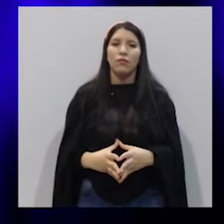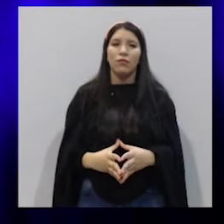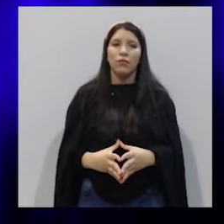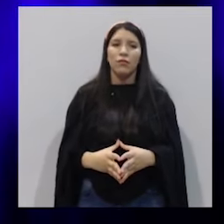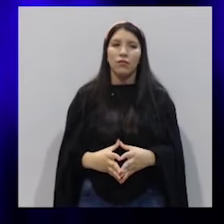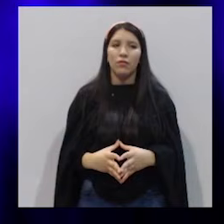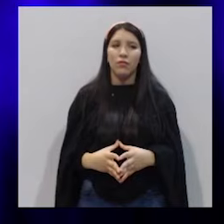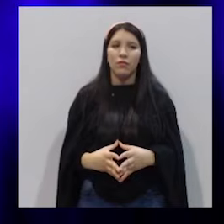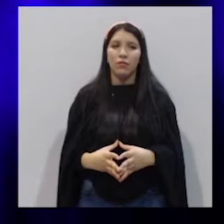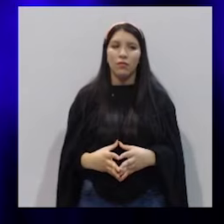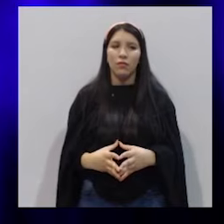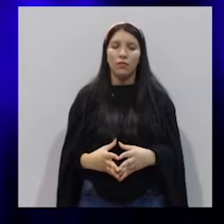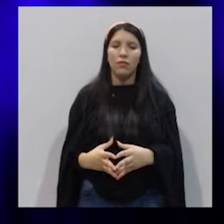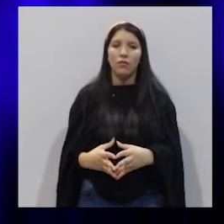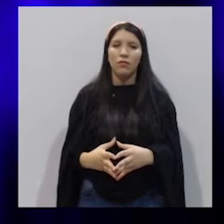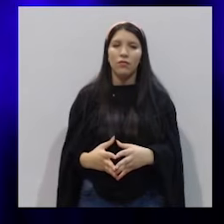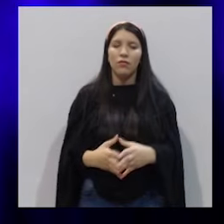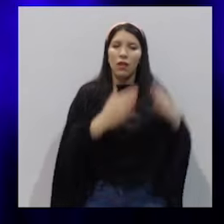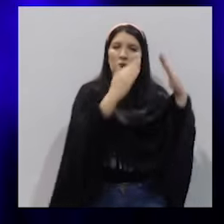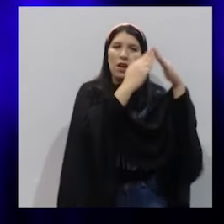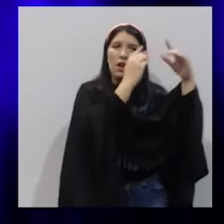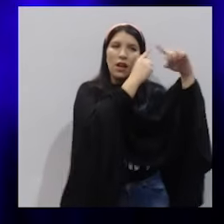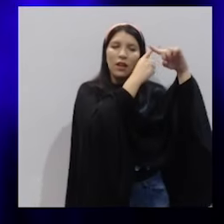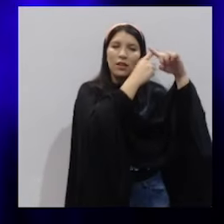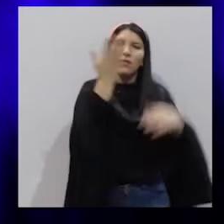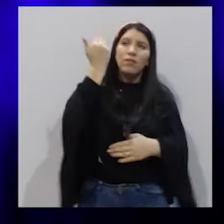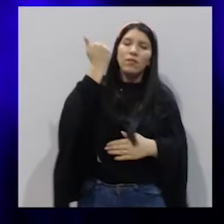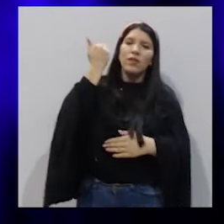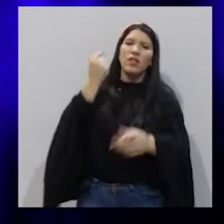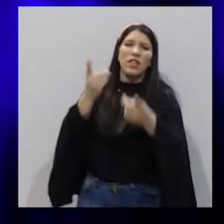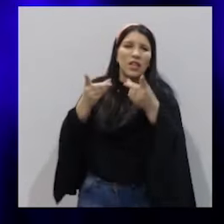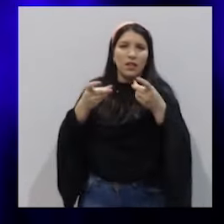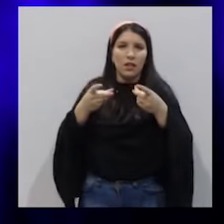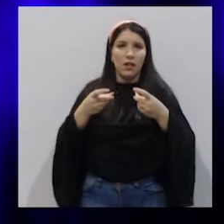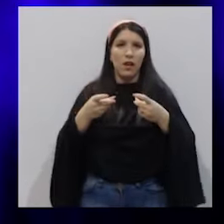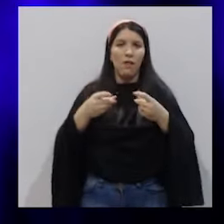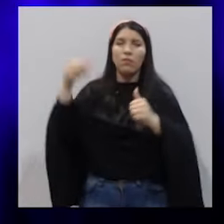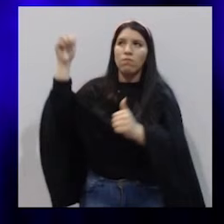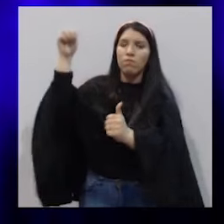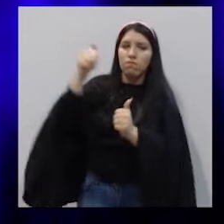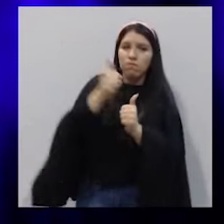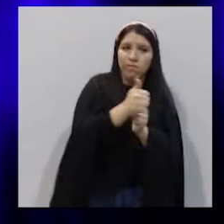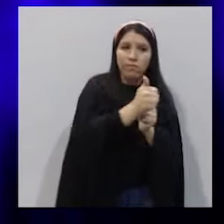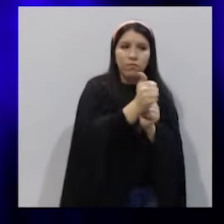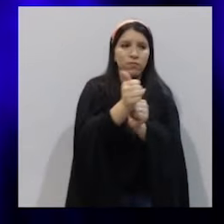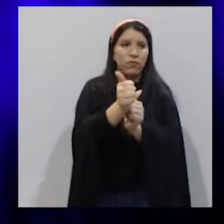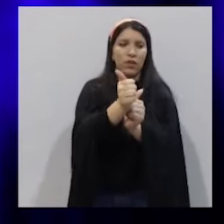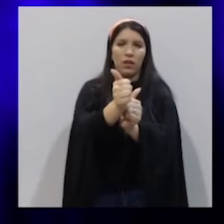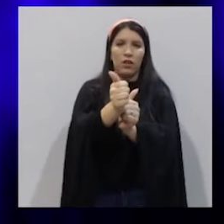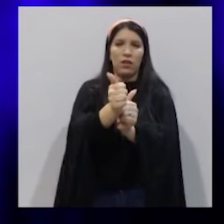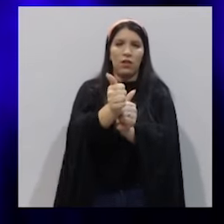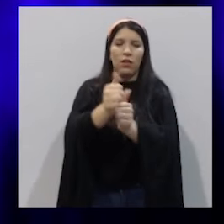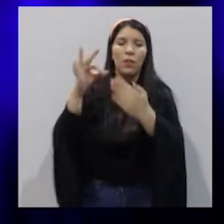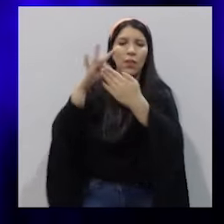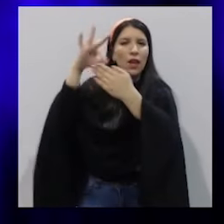obedecer la palabra para poder crecer y los mismos problemas que vivían en la que lento también